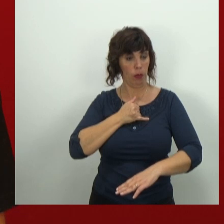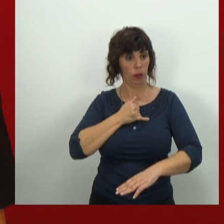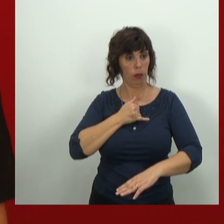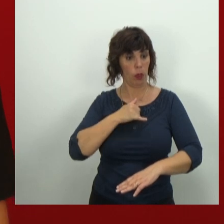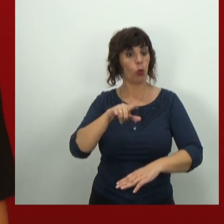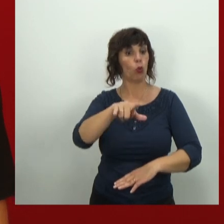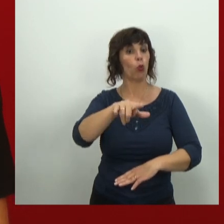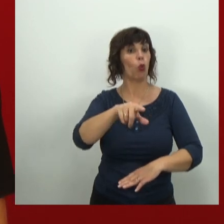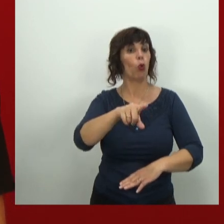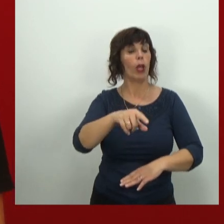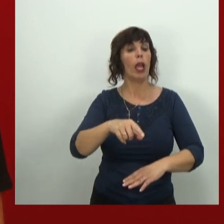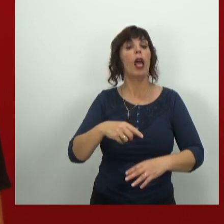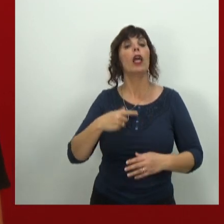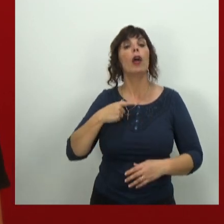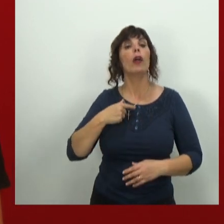a mi teléfono al